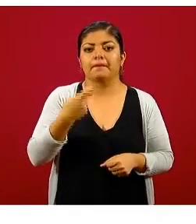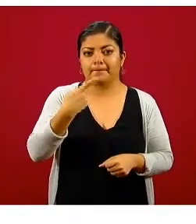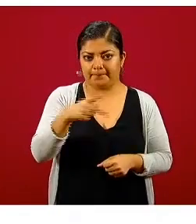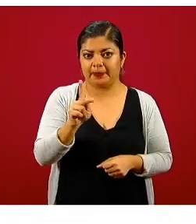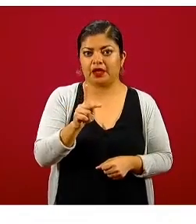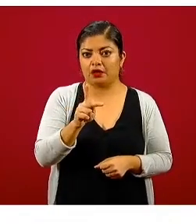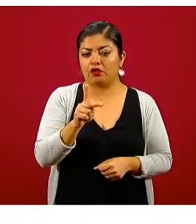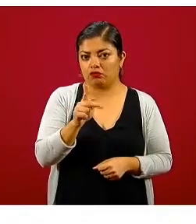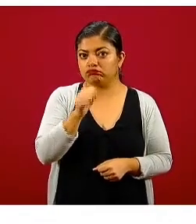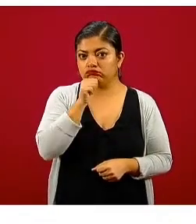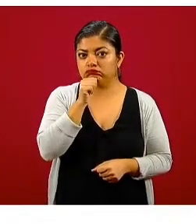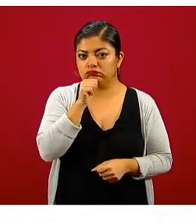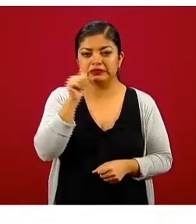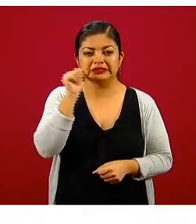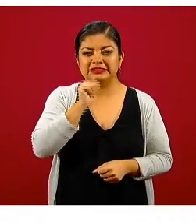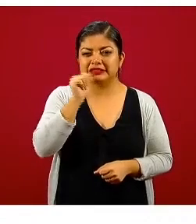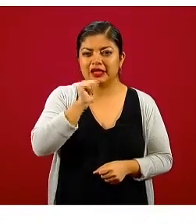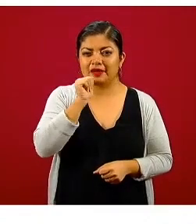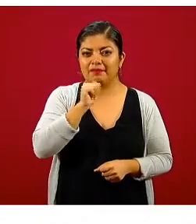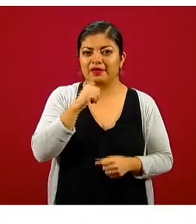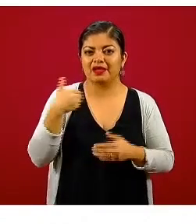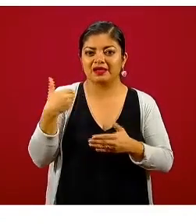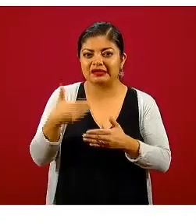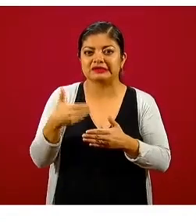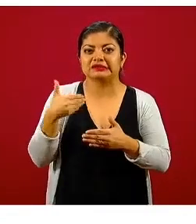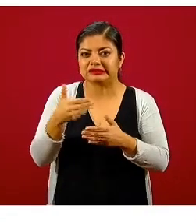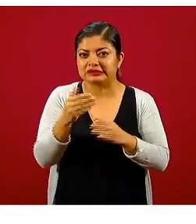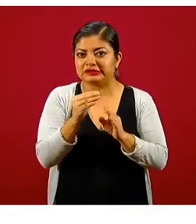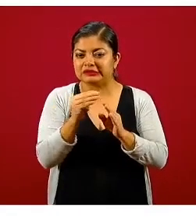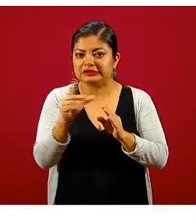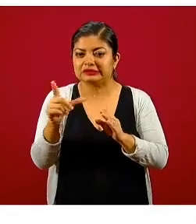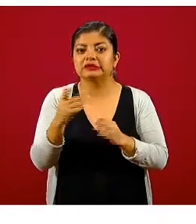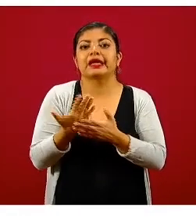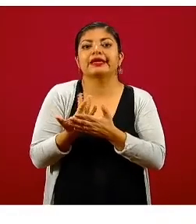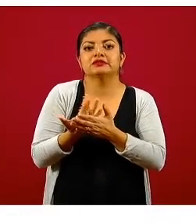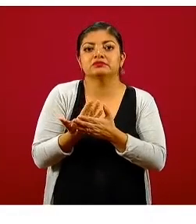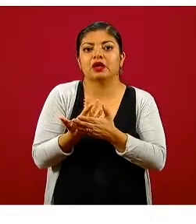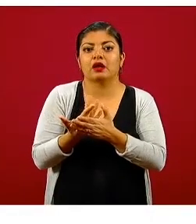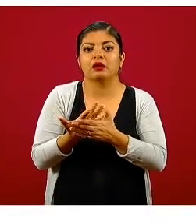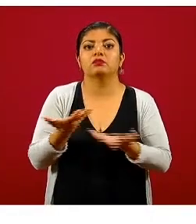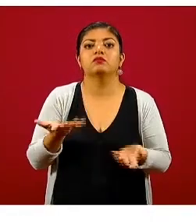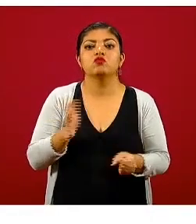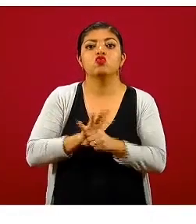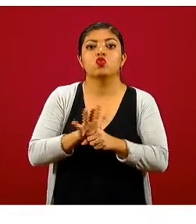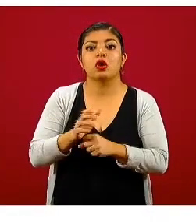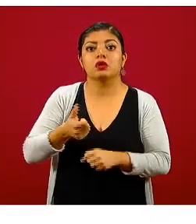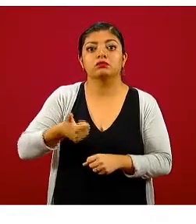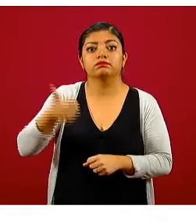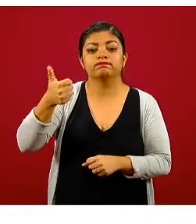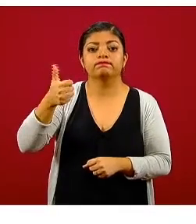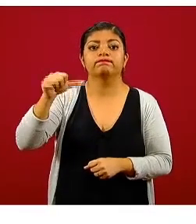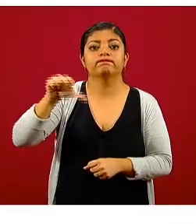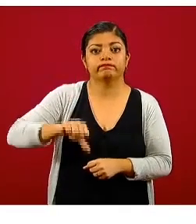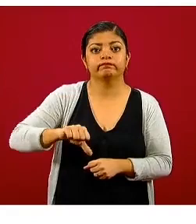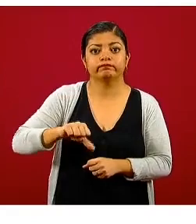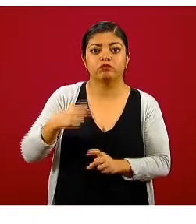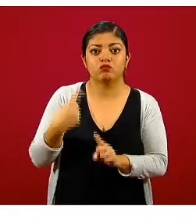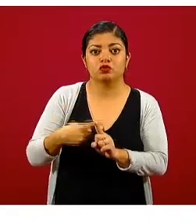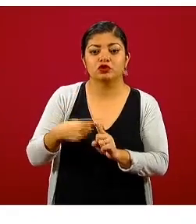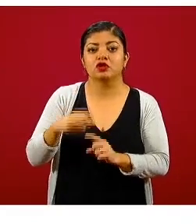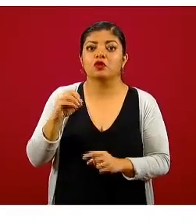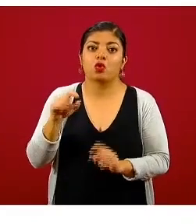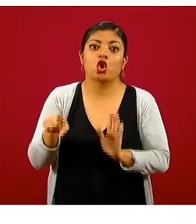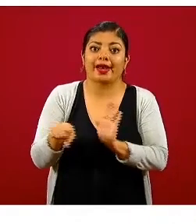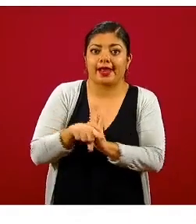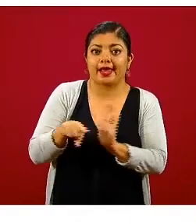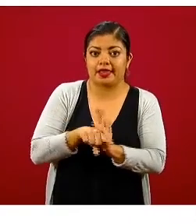en las últimas fechas, dado que es ahí donde estamos esperando una confirmación. Si vemos la siguiente